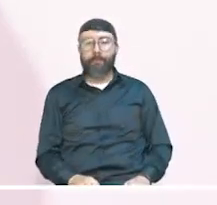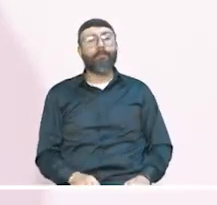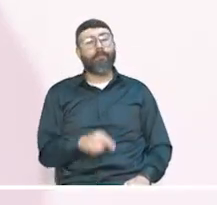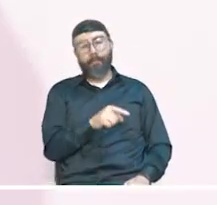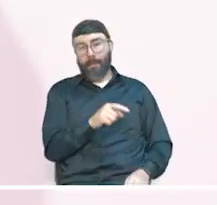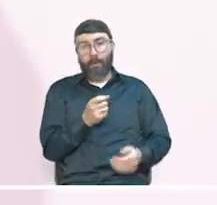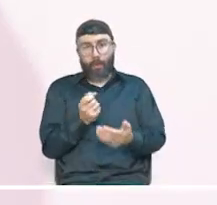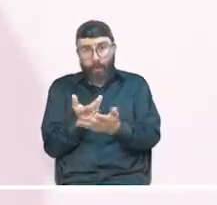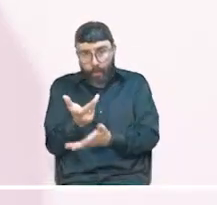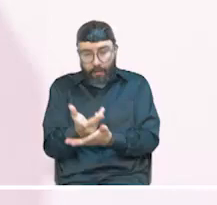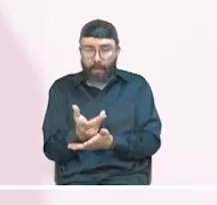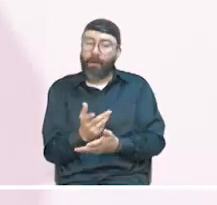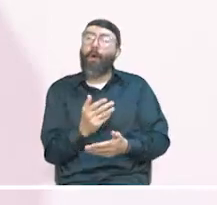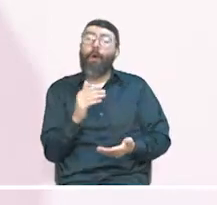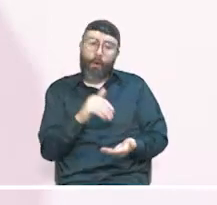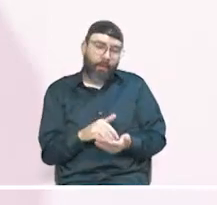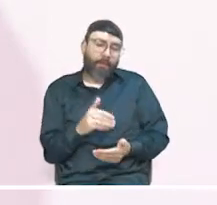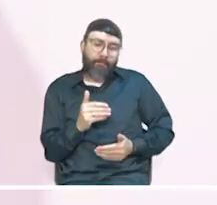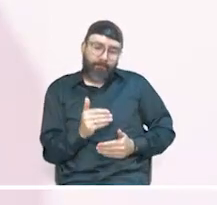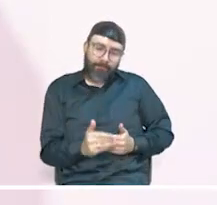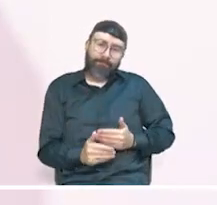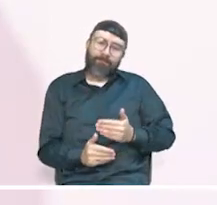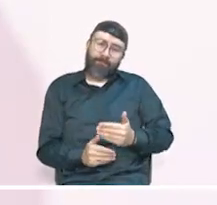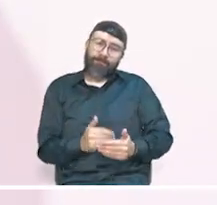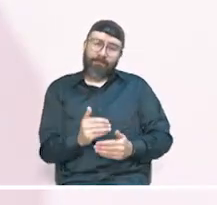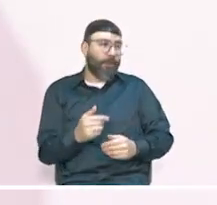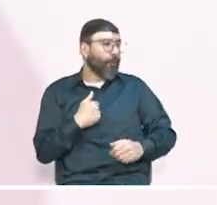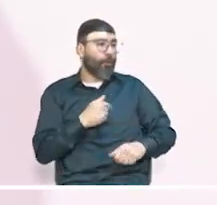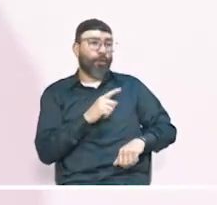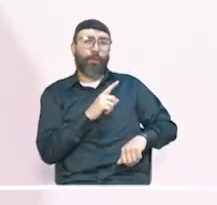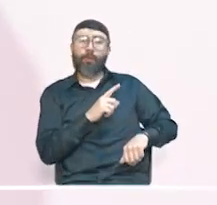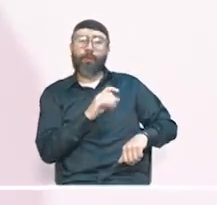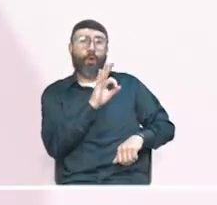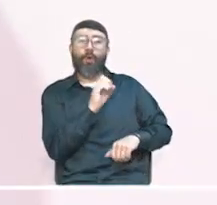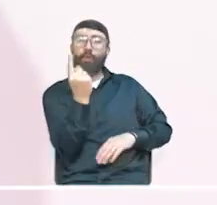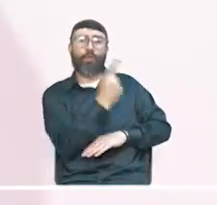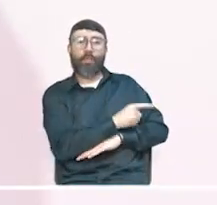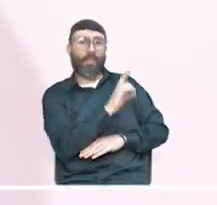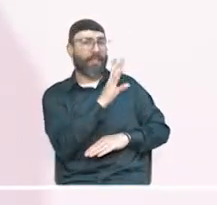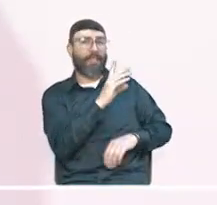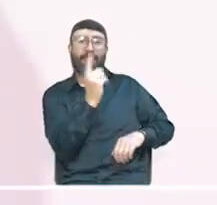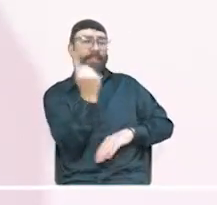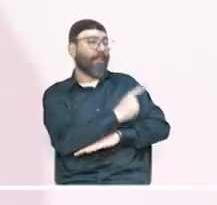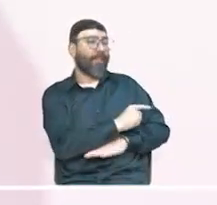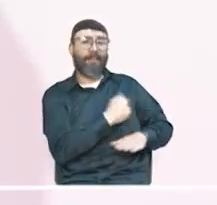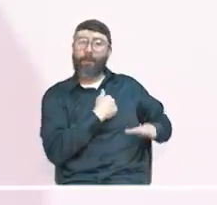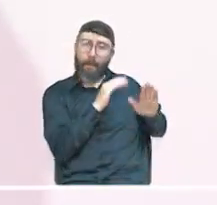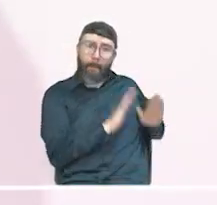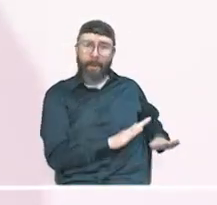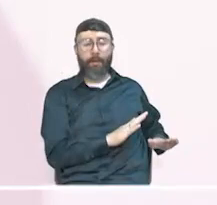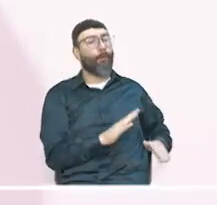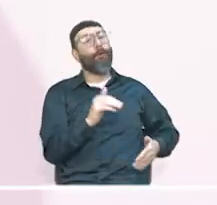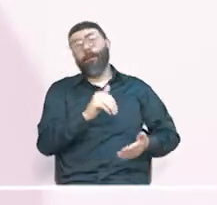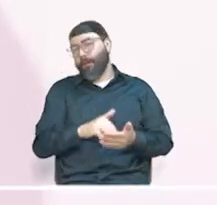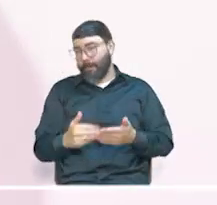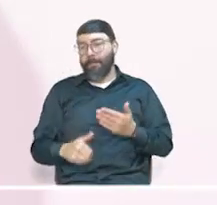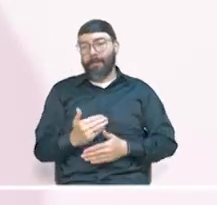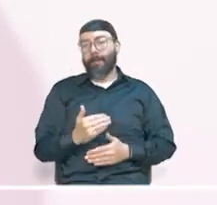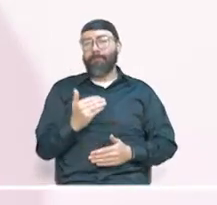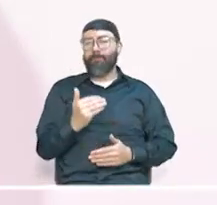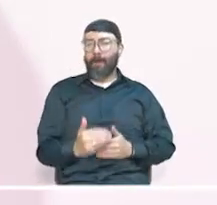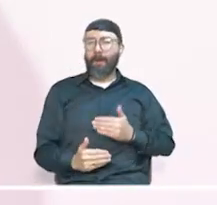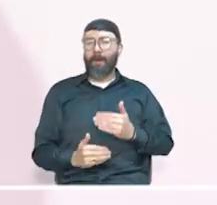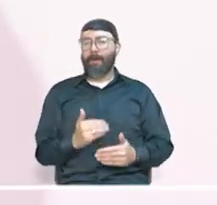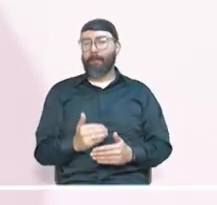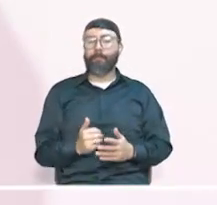que empecemos muy gradualmente, y si lo suspendimos por algún motivo, toca empezar nuevamente de cero. Otra de las recomendaciones muy importantes cuando van a